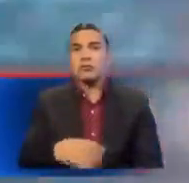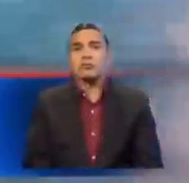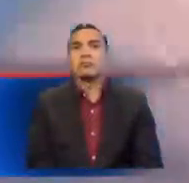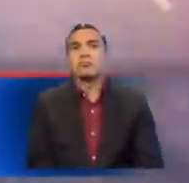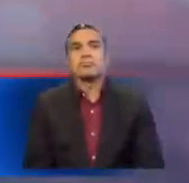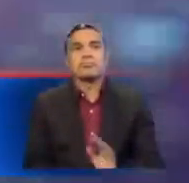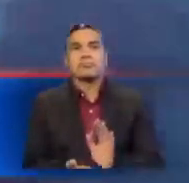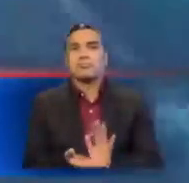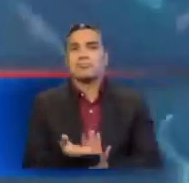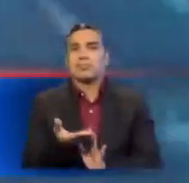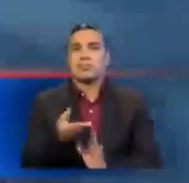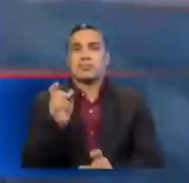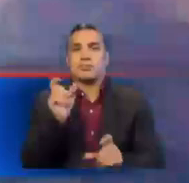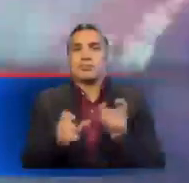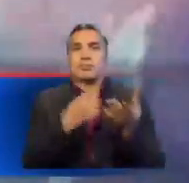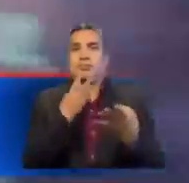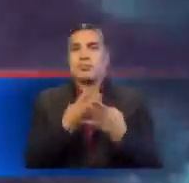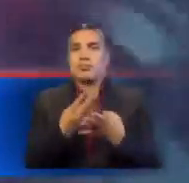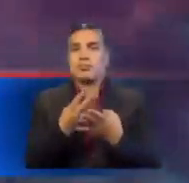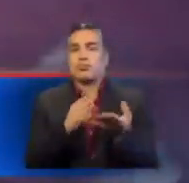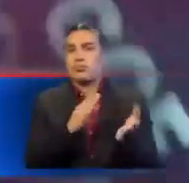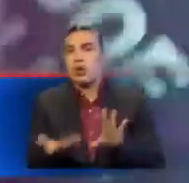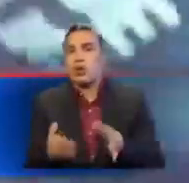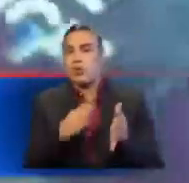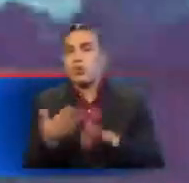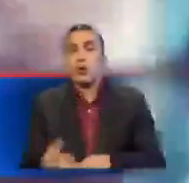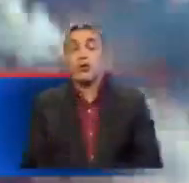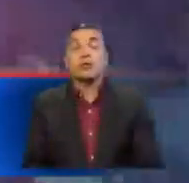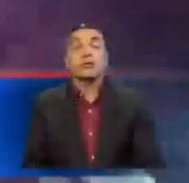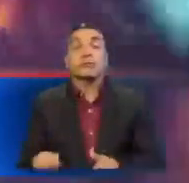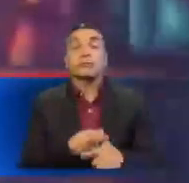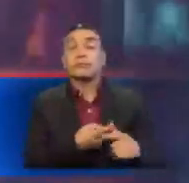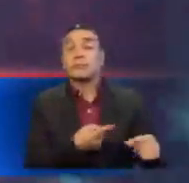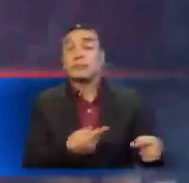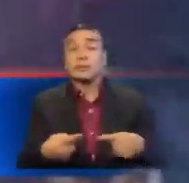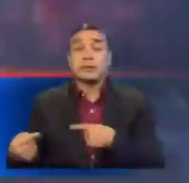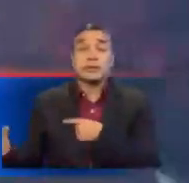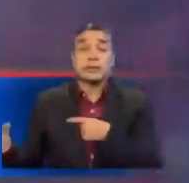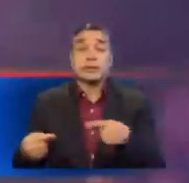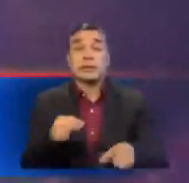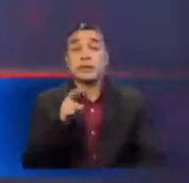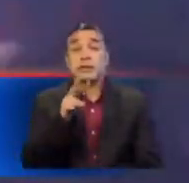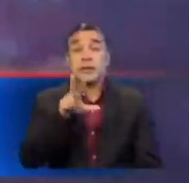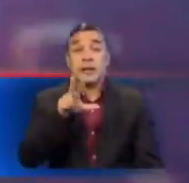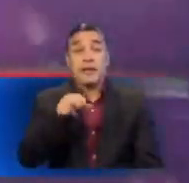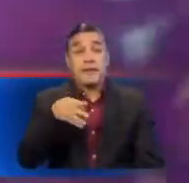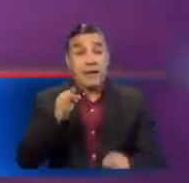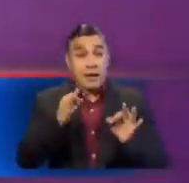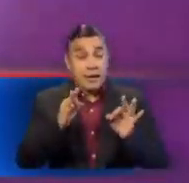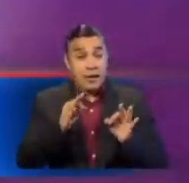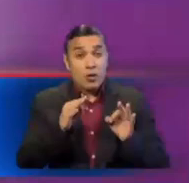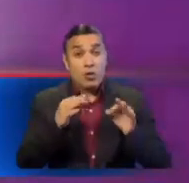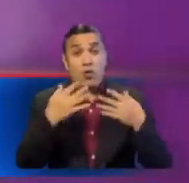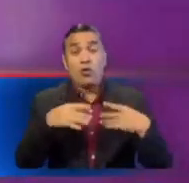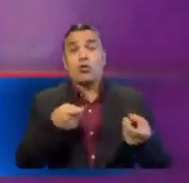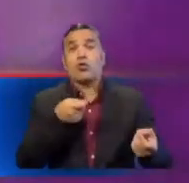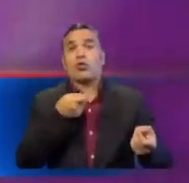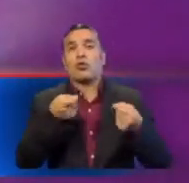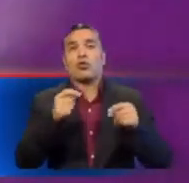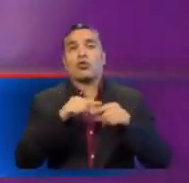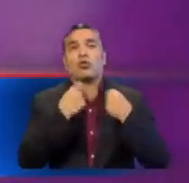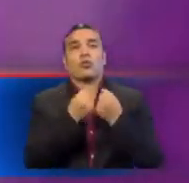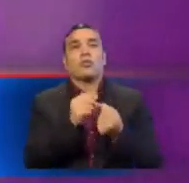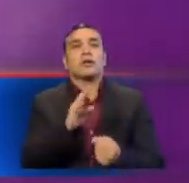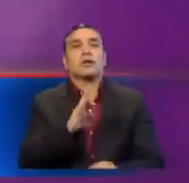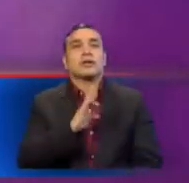sobrepasó el registro de los asesinatos. La ola de violencia que se dio este 23 de febrero fue controlada por los